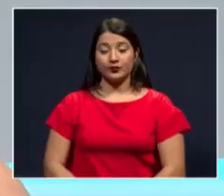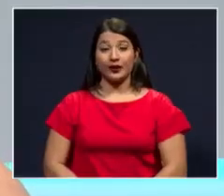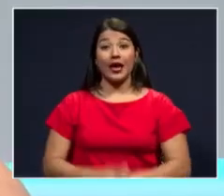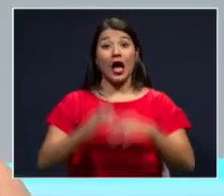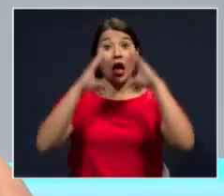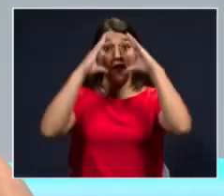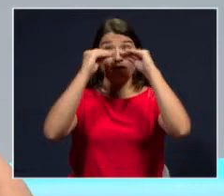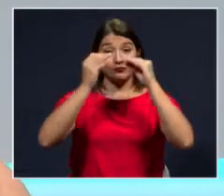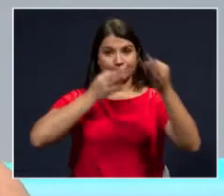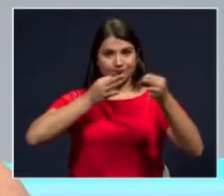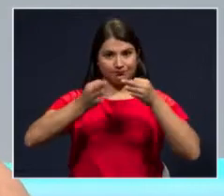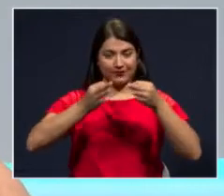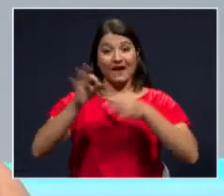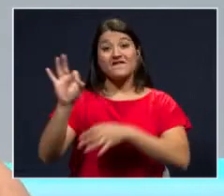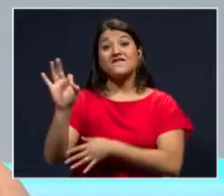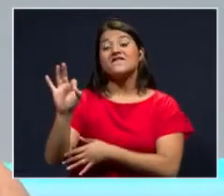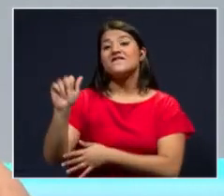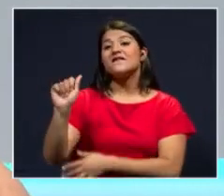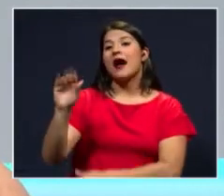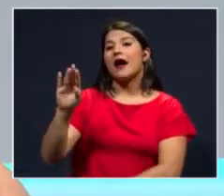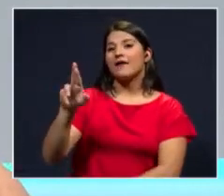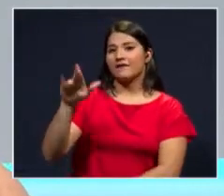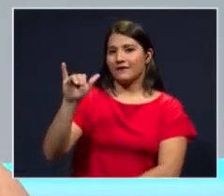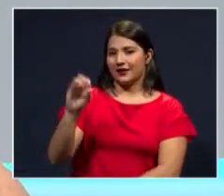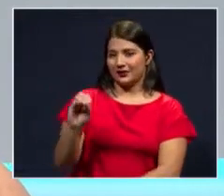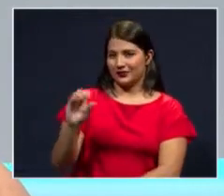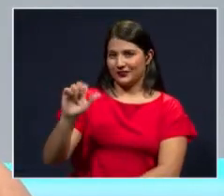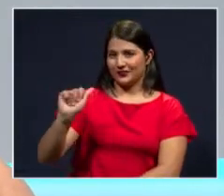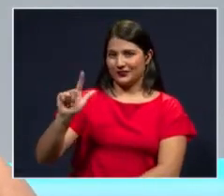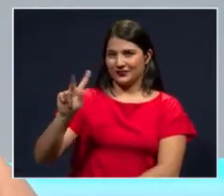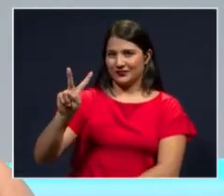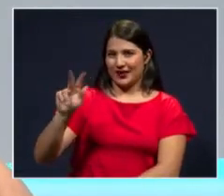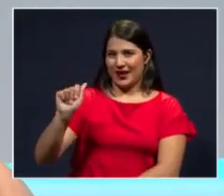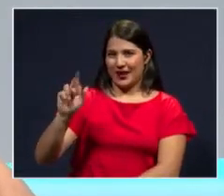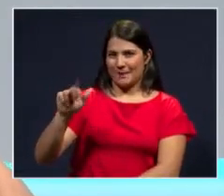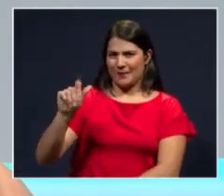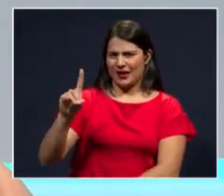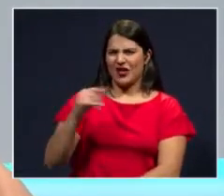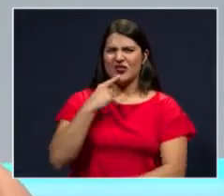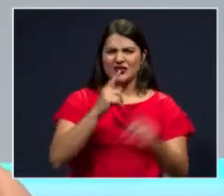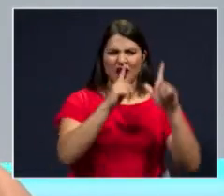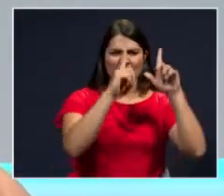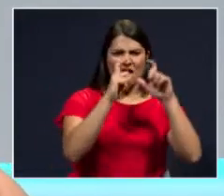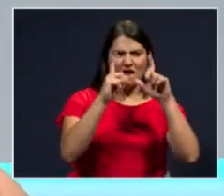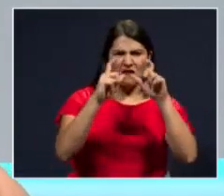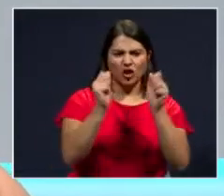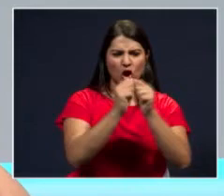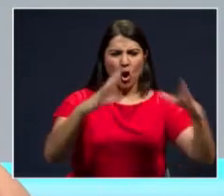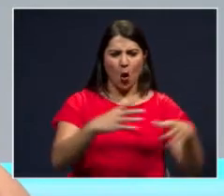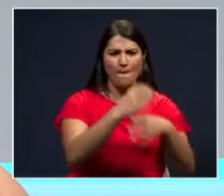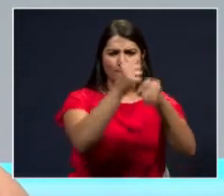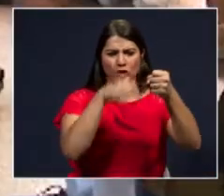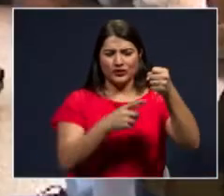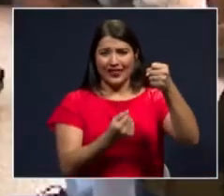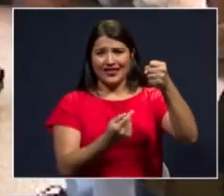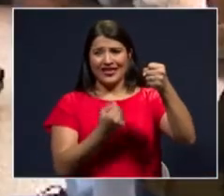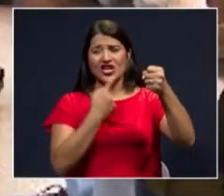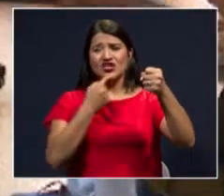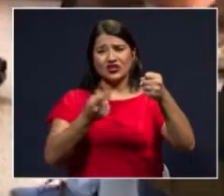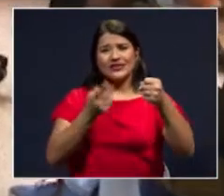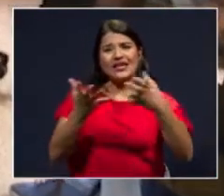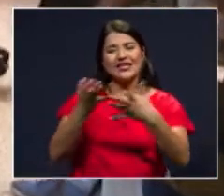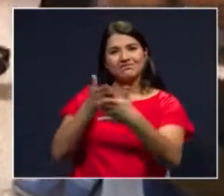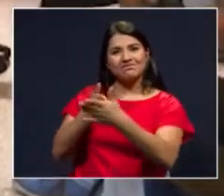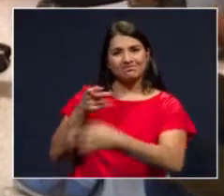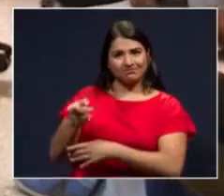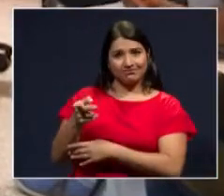Detalle de las informaciones, Fabricio Alvarado asegura que fotografías con bolsas de dinero son un ataque en su contra.